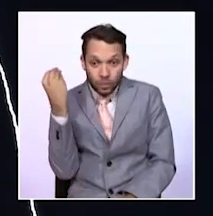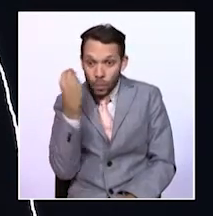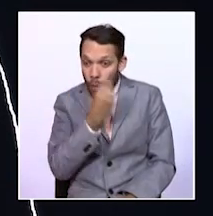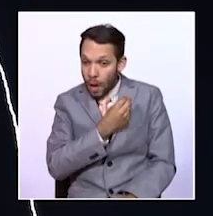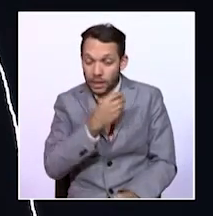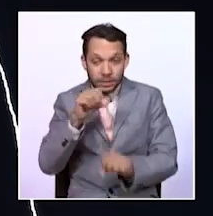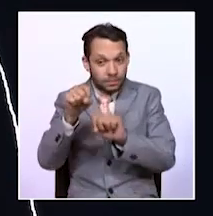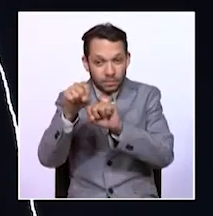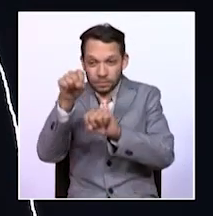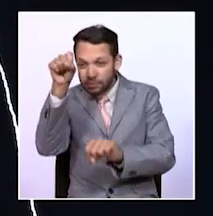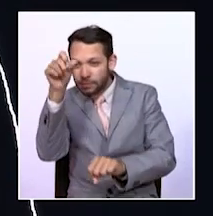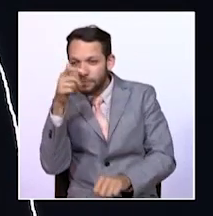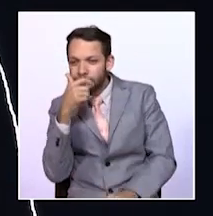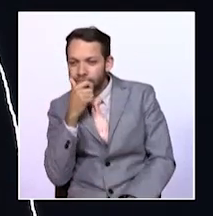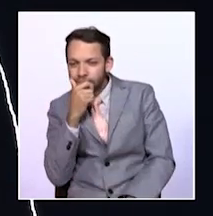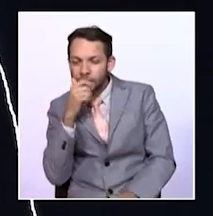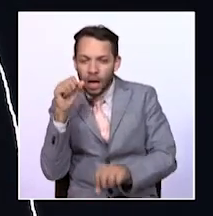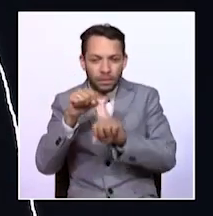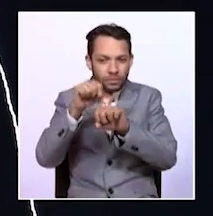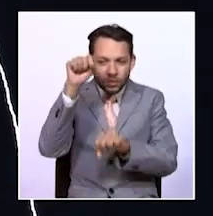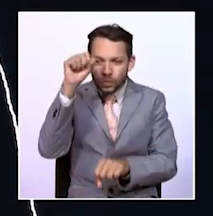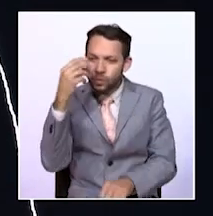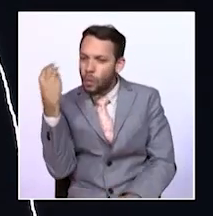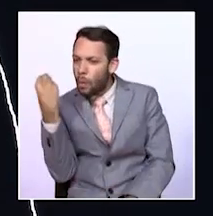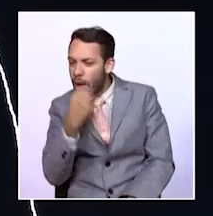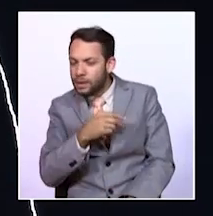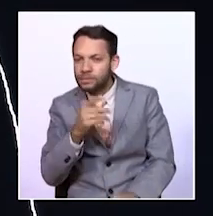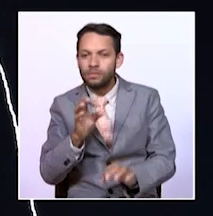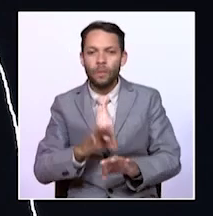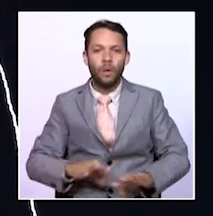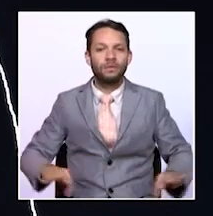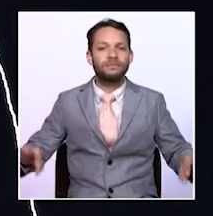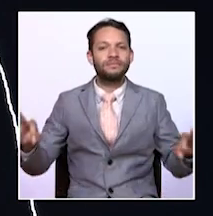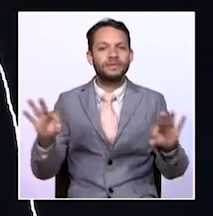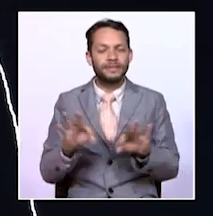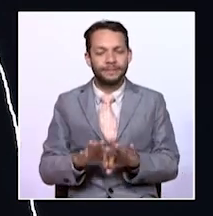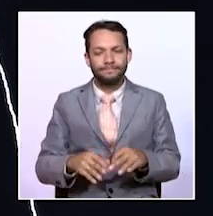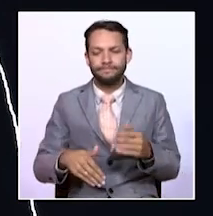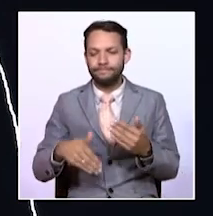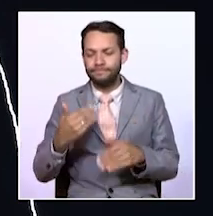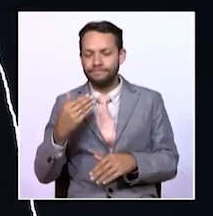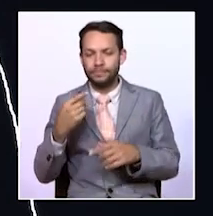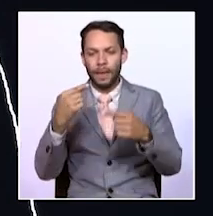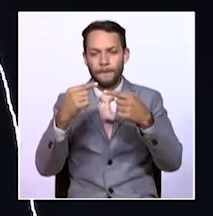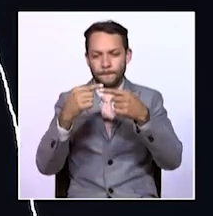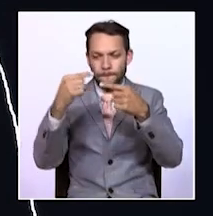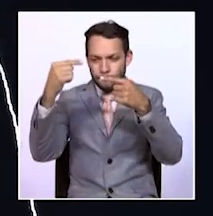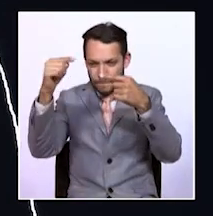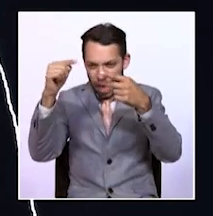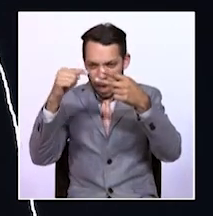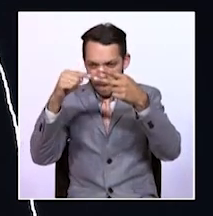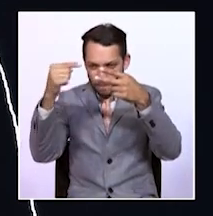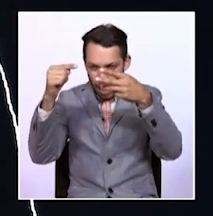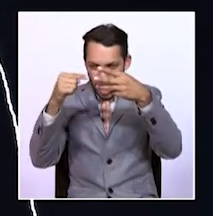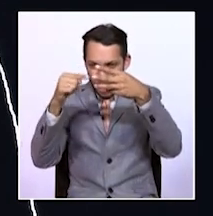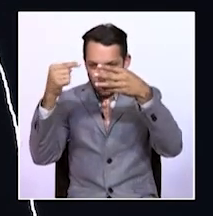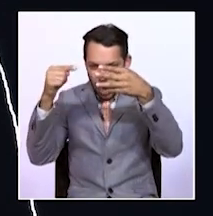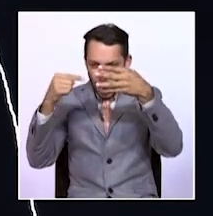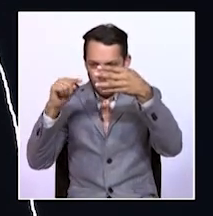completa de estos vasos del hígado, entonces vamos ya a empezar a clasificarlo en un grado